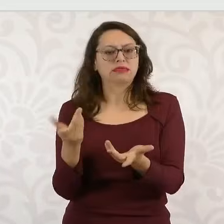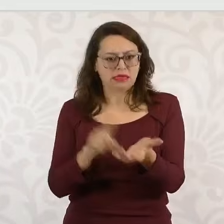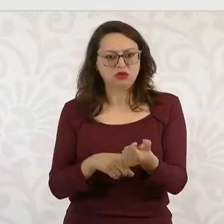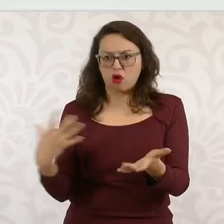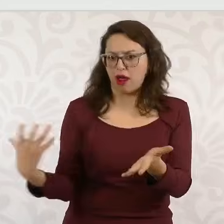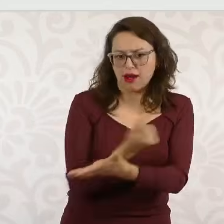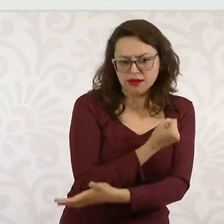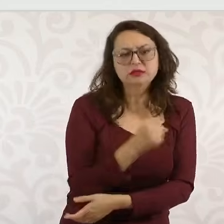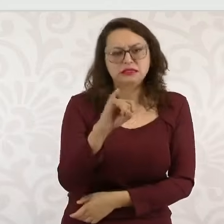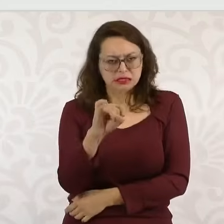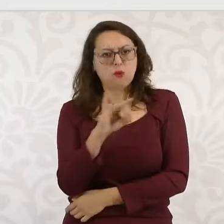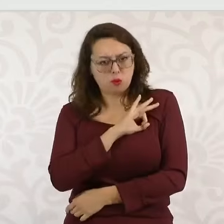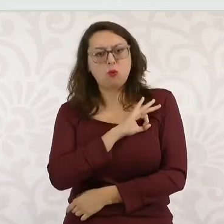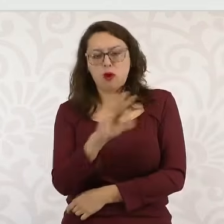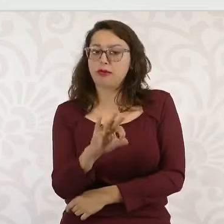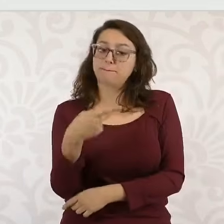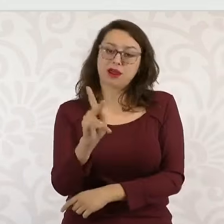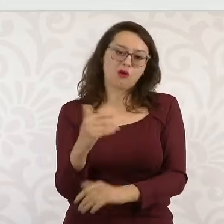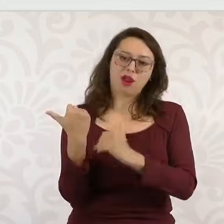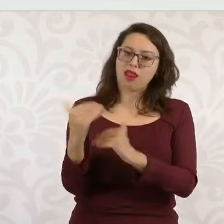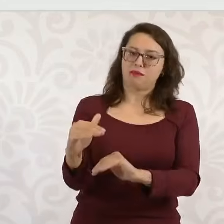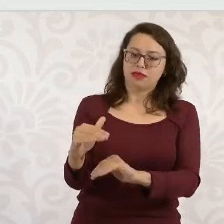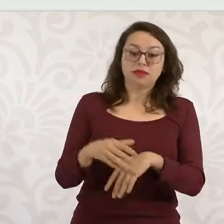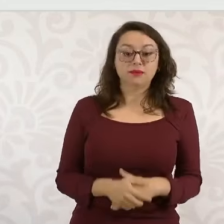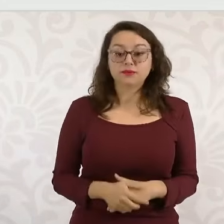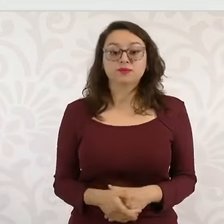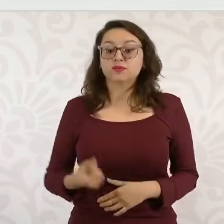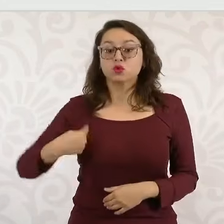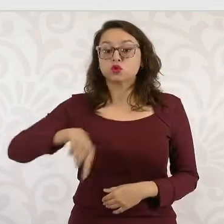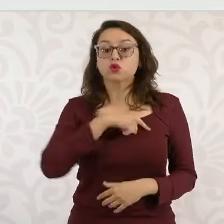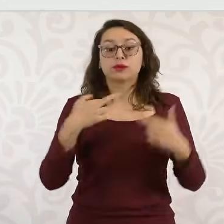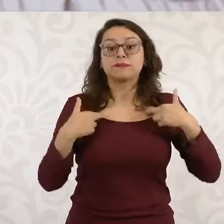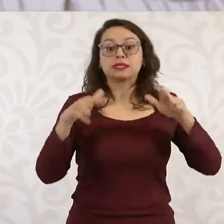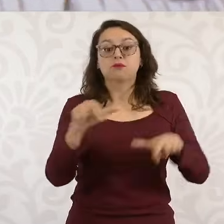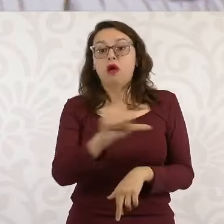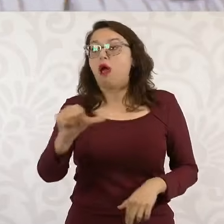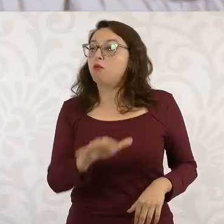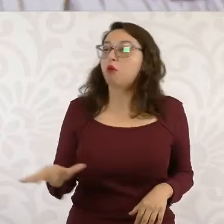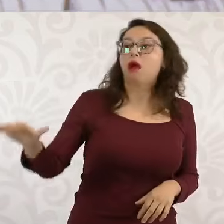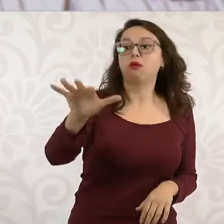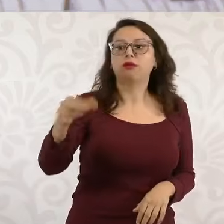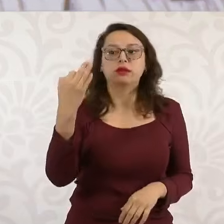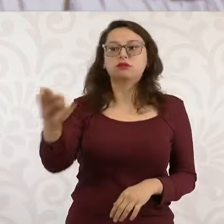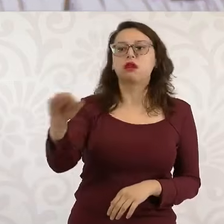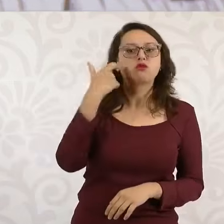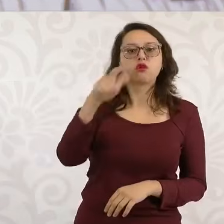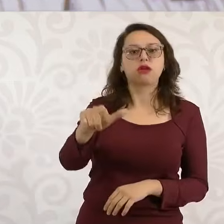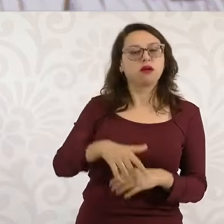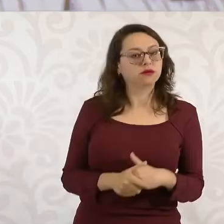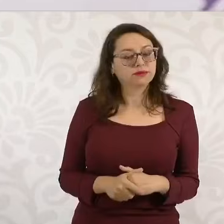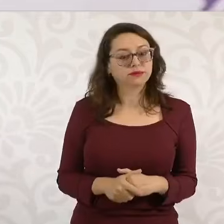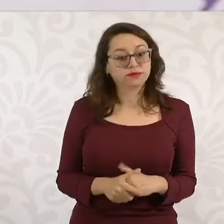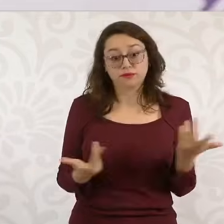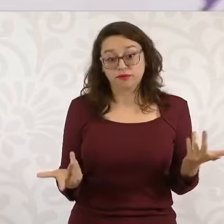nosotros, como la representación del pueblo. No queremos traicionar eso, nunca. Entonces, en este caso,